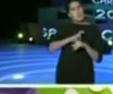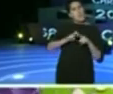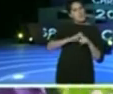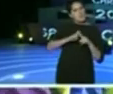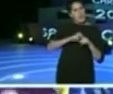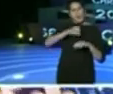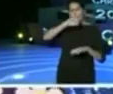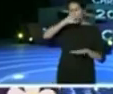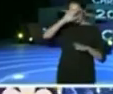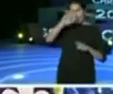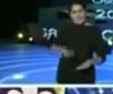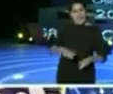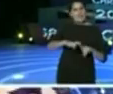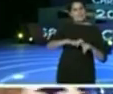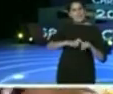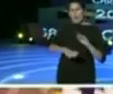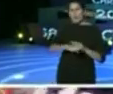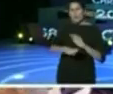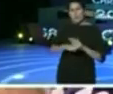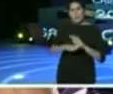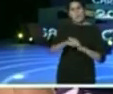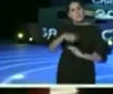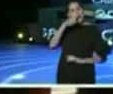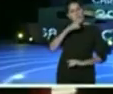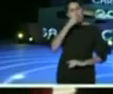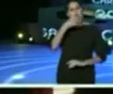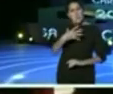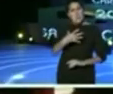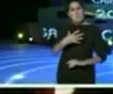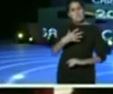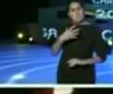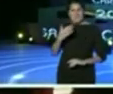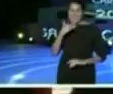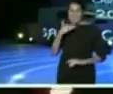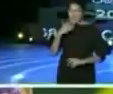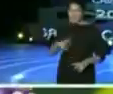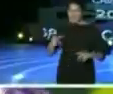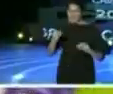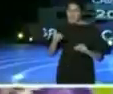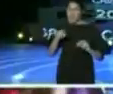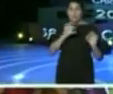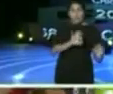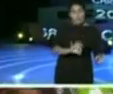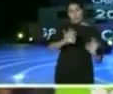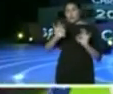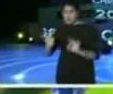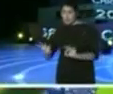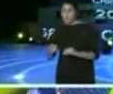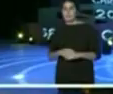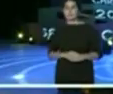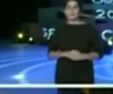fieles a su estilo. Y este año creo que han estado muy bien, incluso podían haber estado en la final, que son los que son. Así que para ellos...